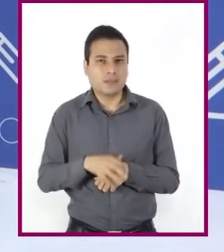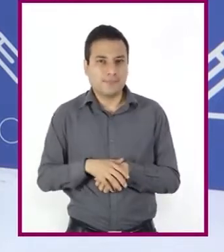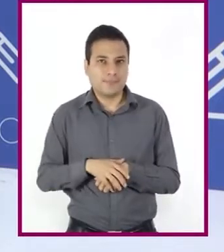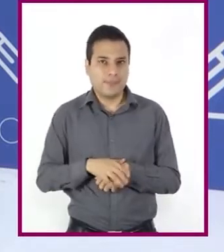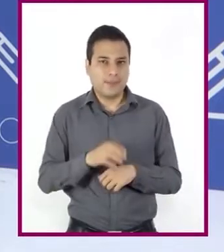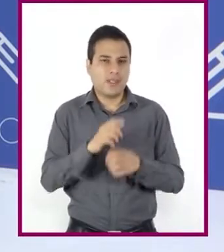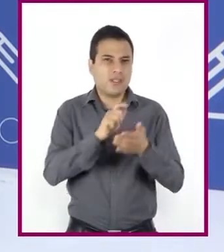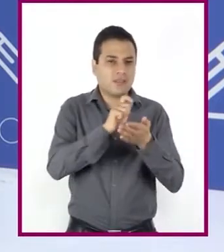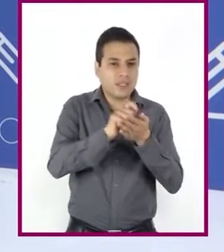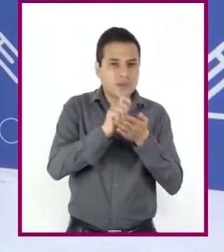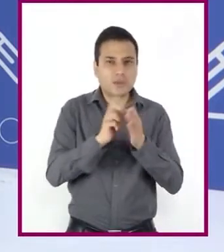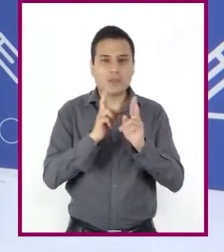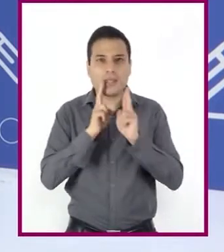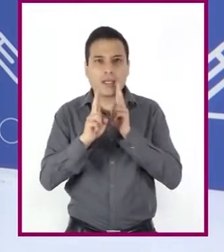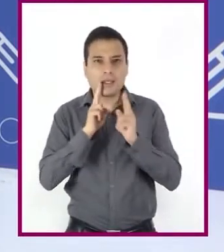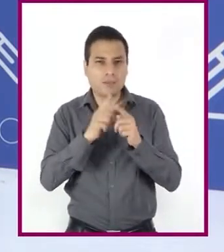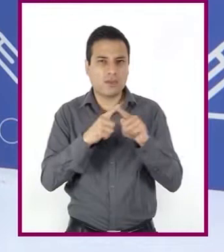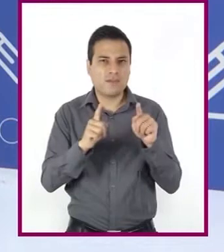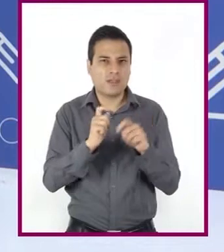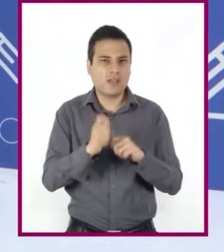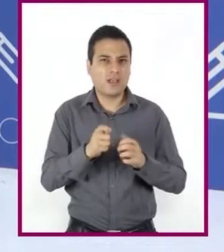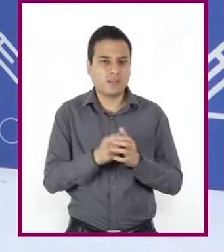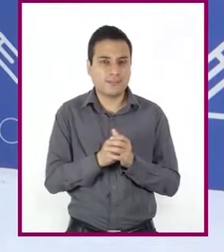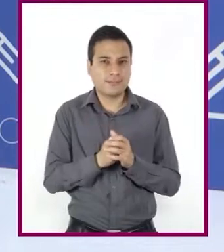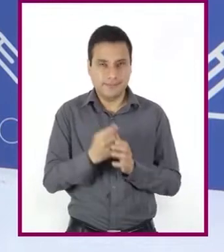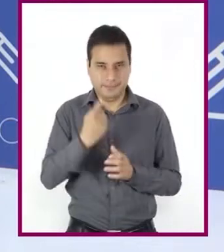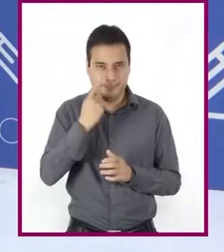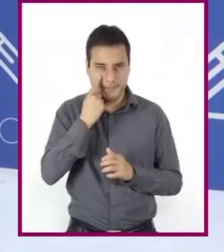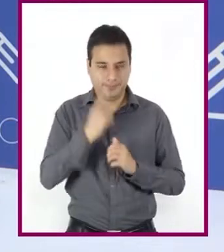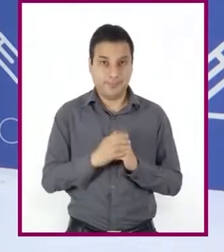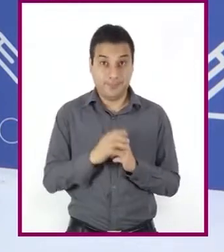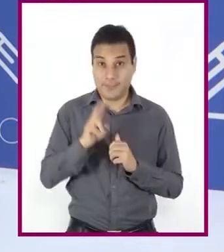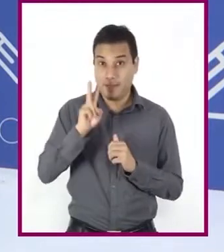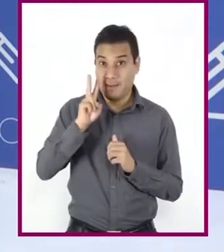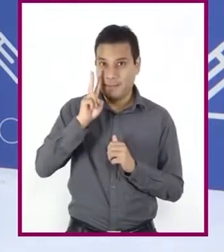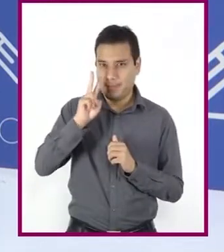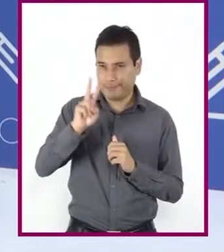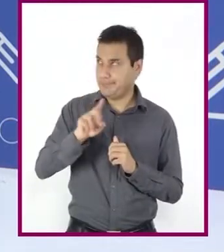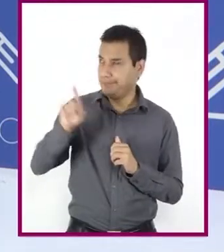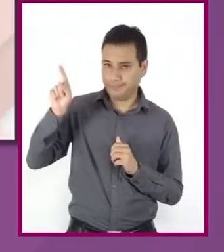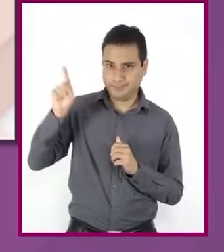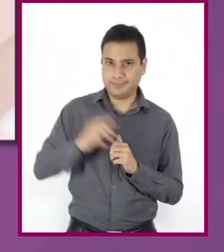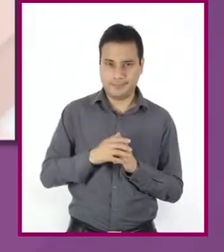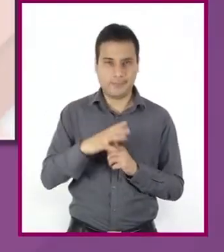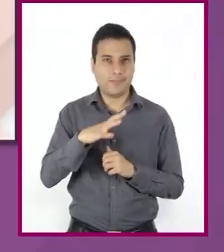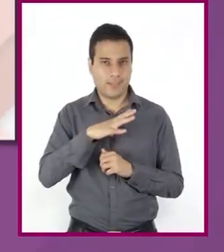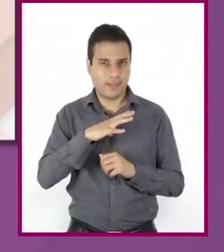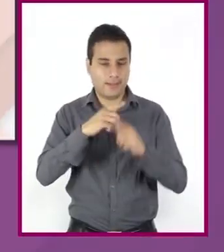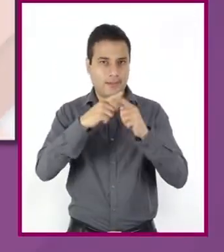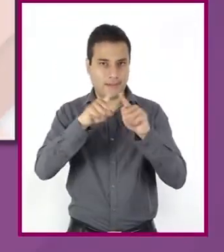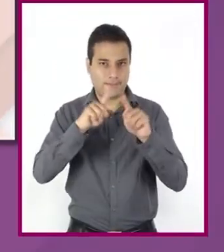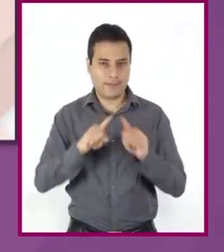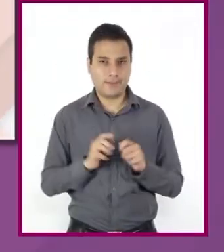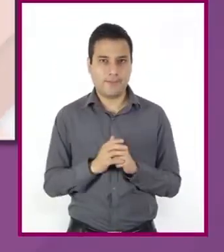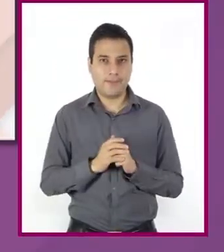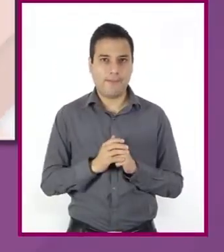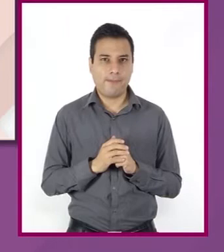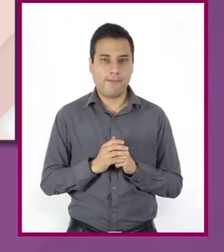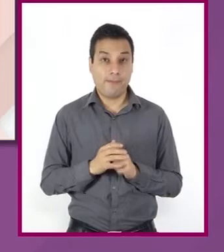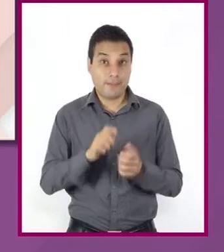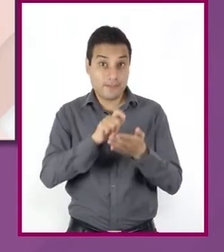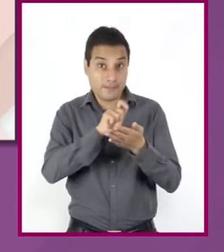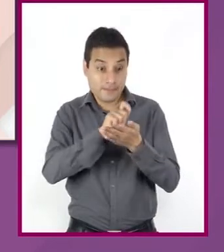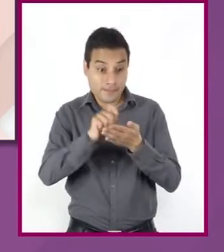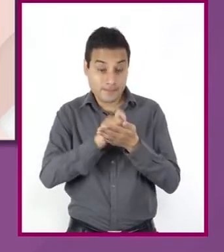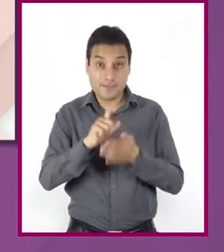narrativo? Muy buenas preguntas. Veamos en el siguiente cuadro las diferencias. El texto literario